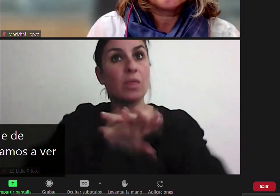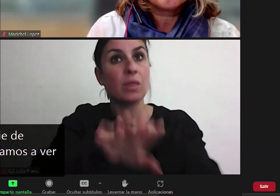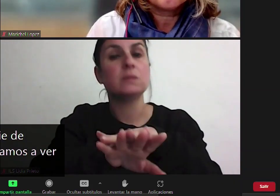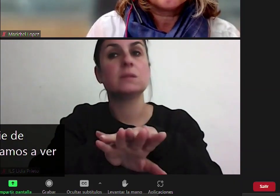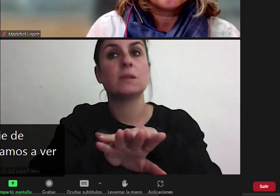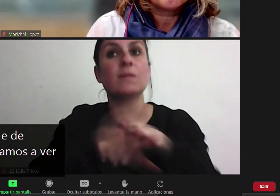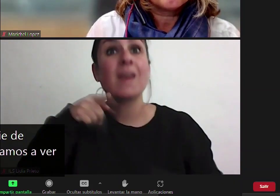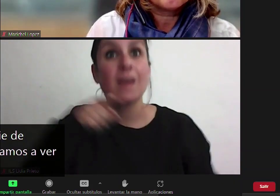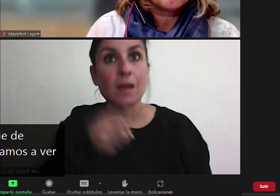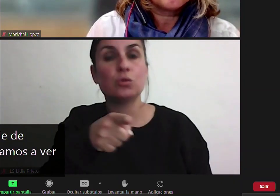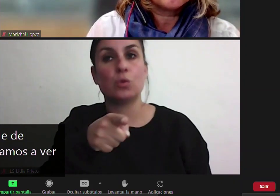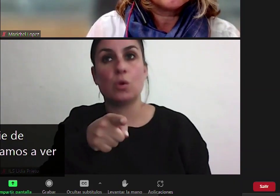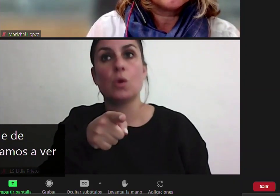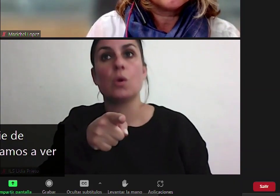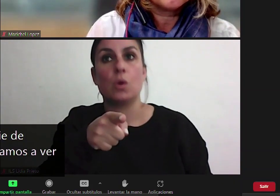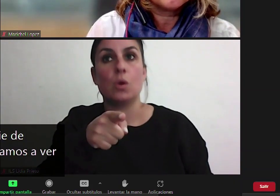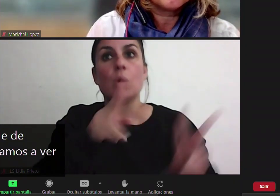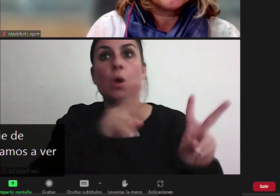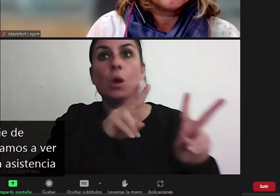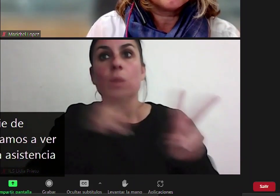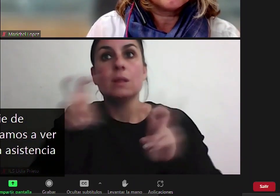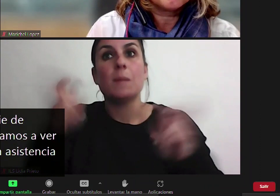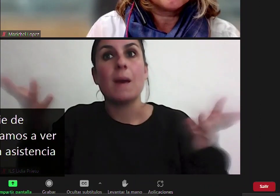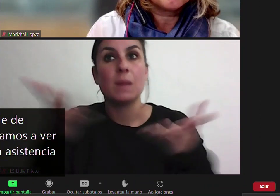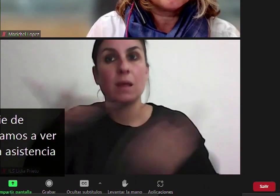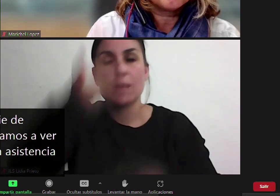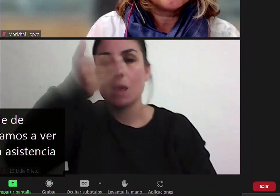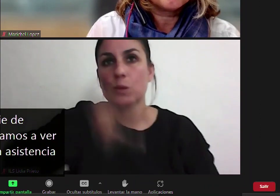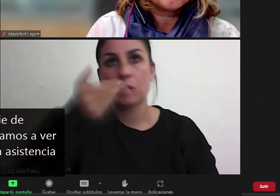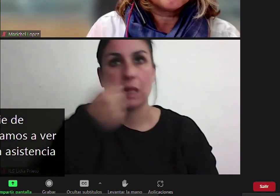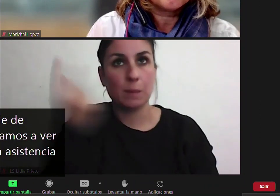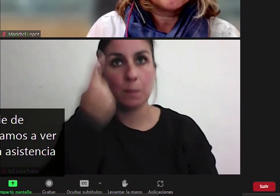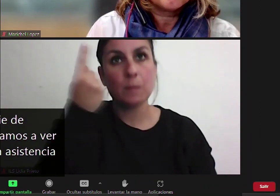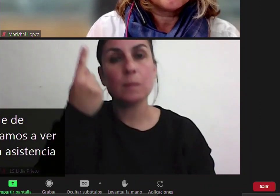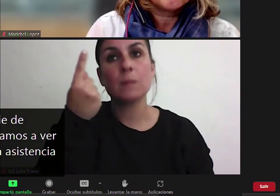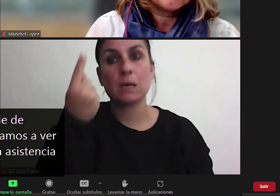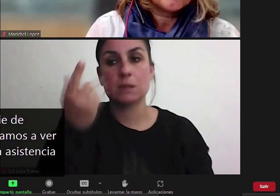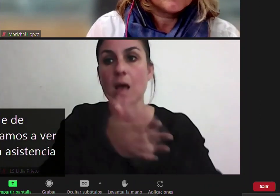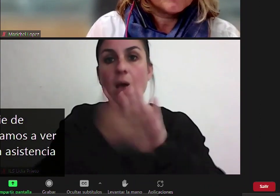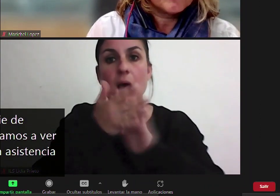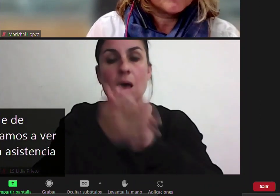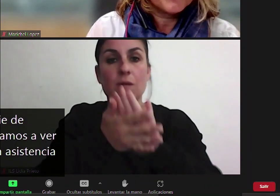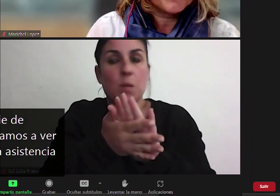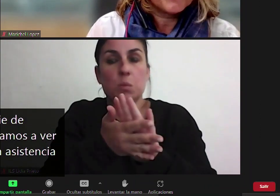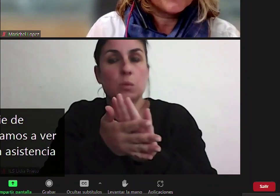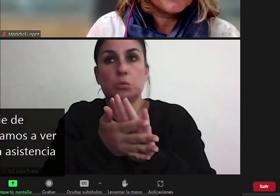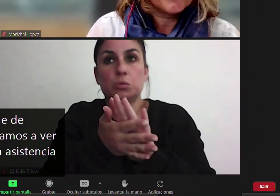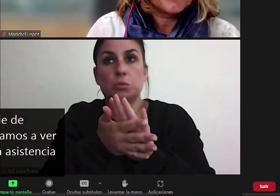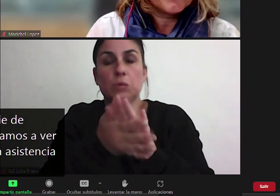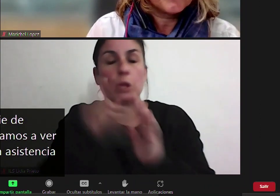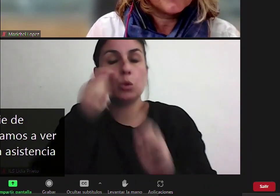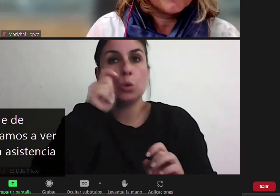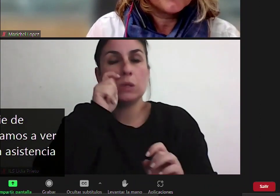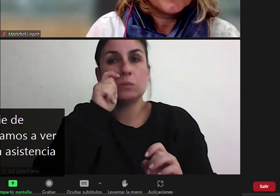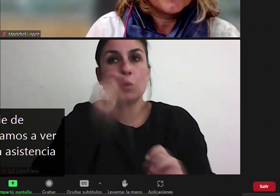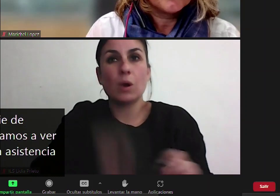cobra una importancia aún mayor, aún más grande, ¿no? Y estamos hablando en cualquier tipo de establecimiento de ámbito turístico